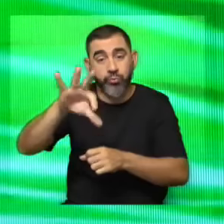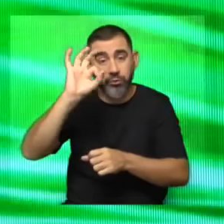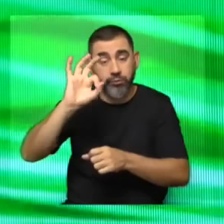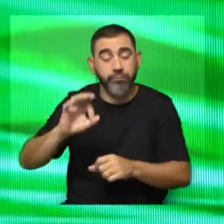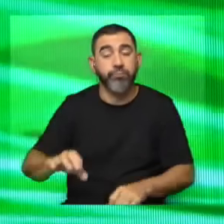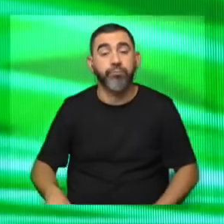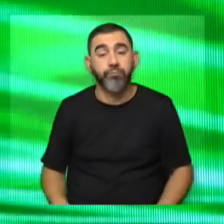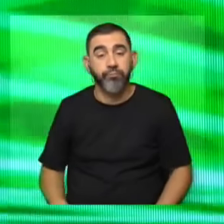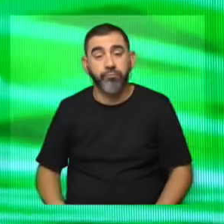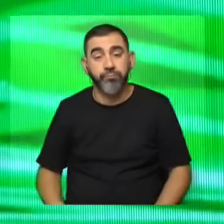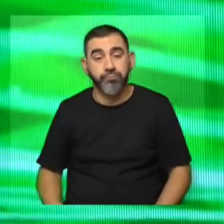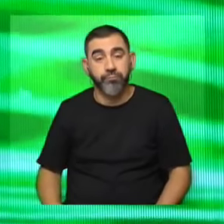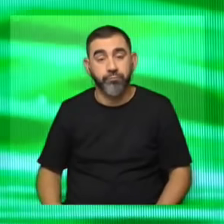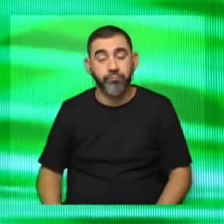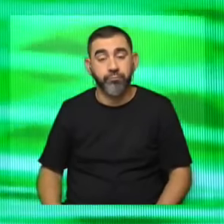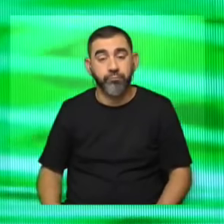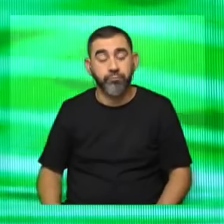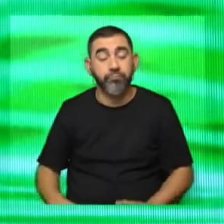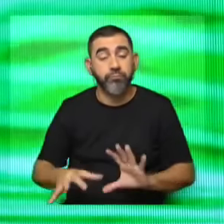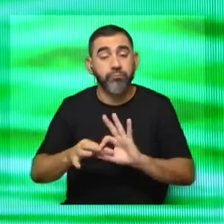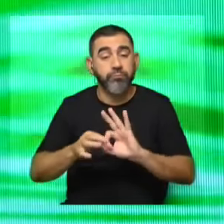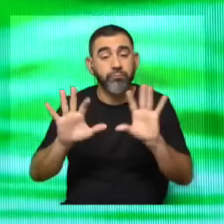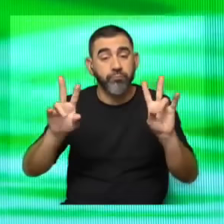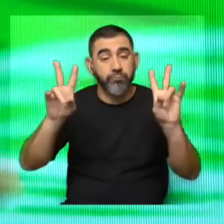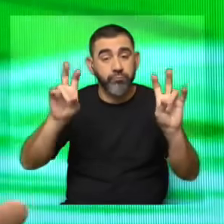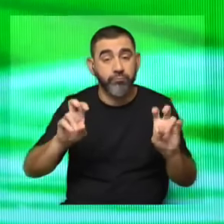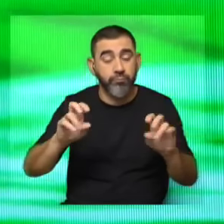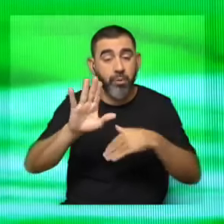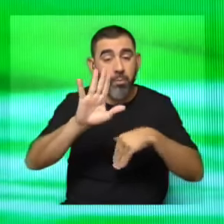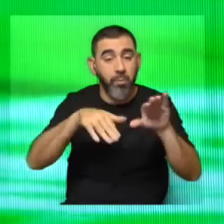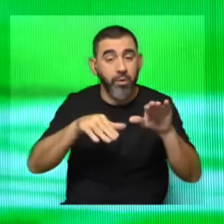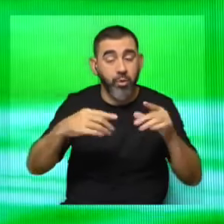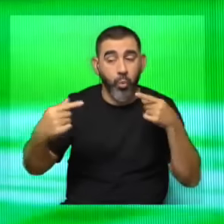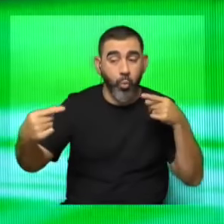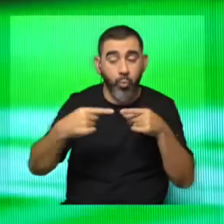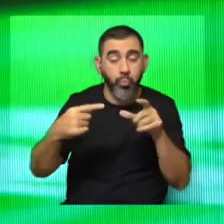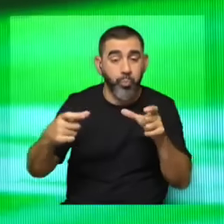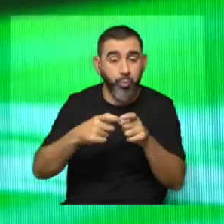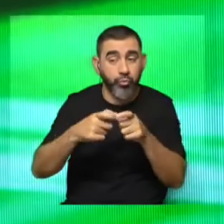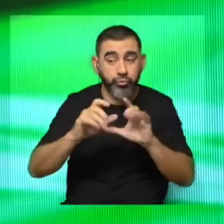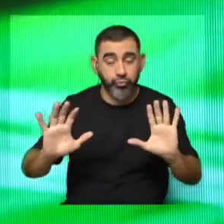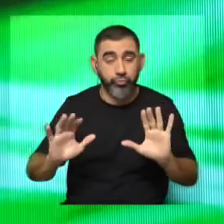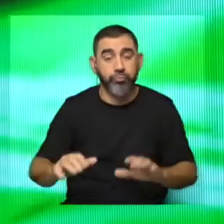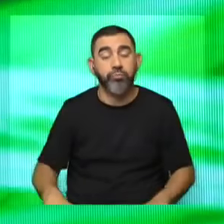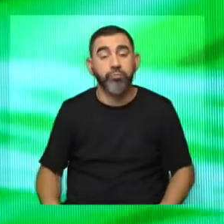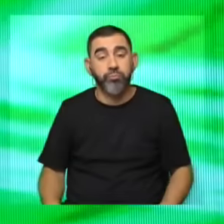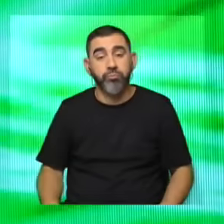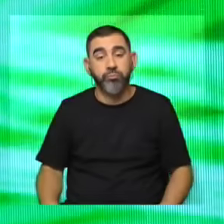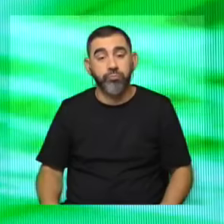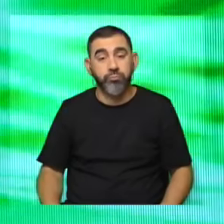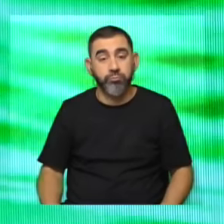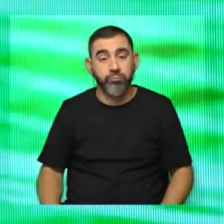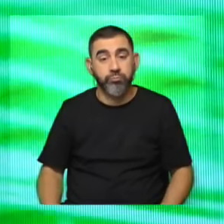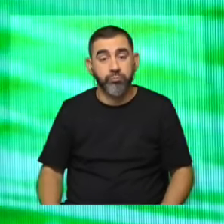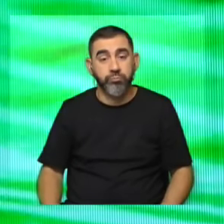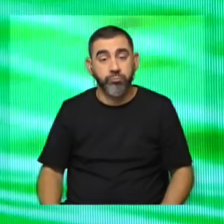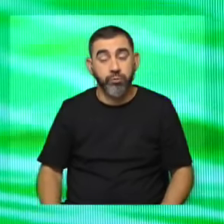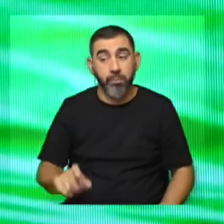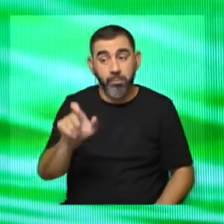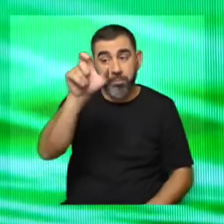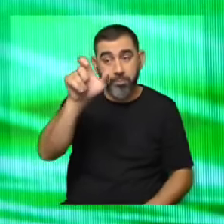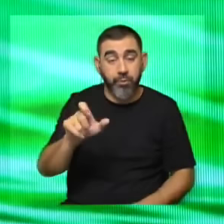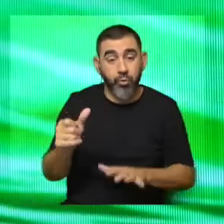decir que por la dinámica democrática hay un una mayoría y una oposición este Bueno lo que estamos viendo Es que la persona